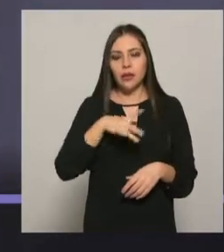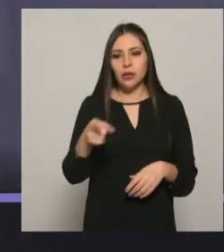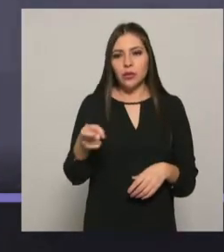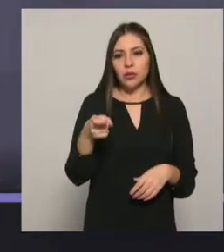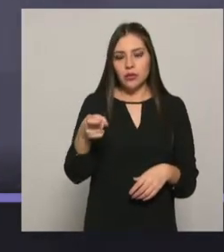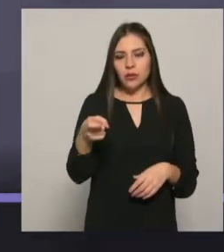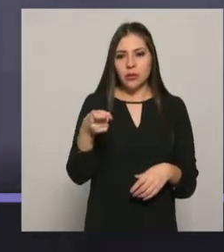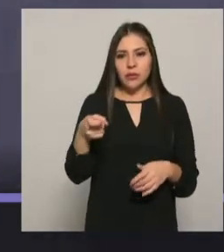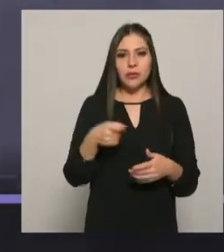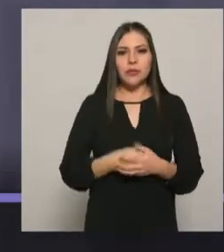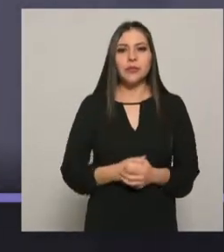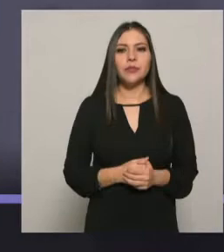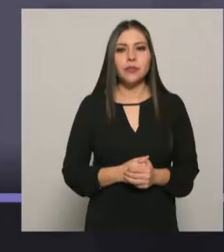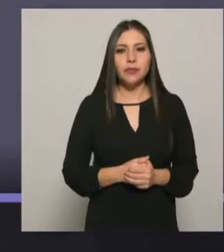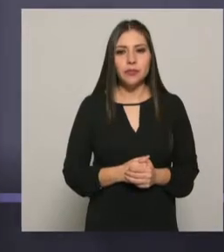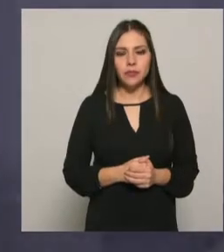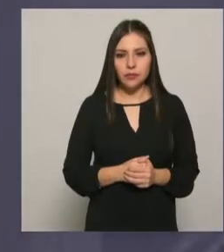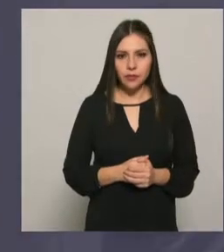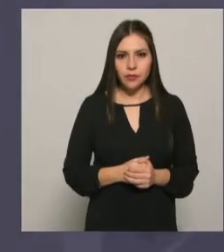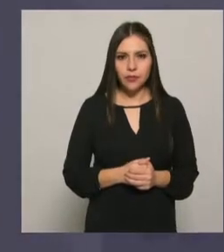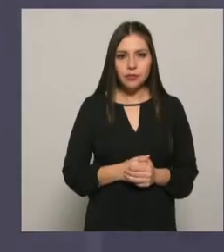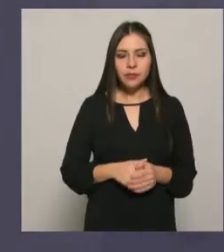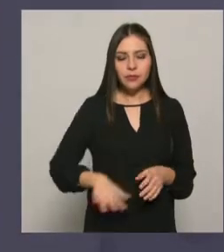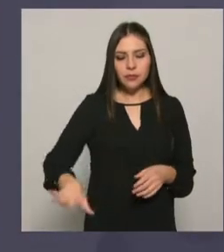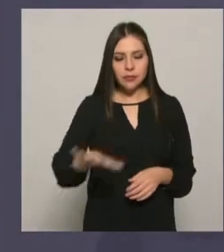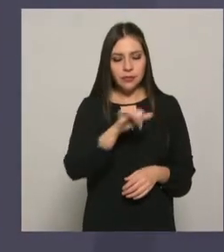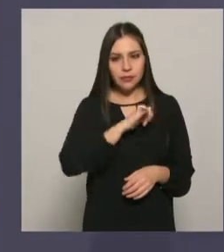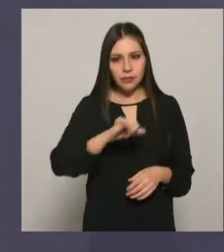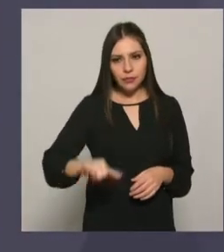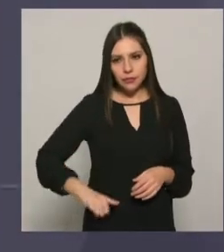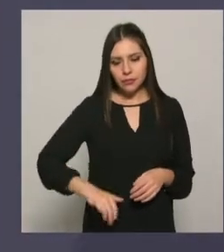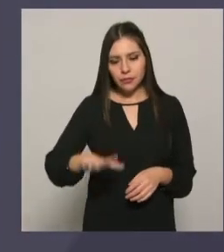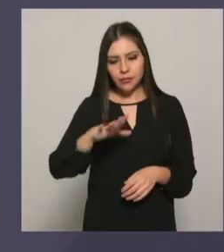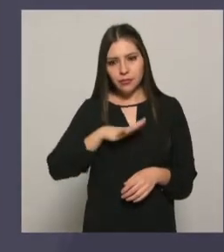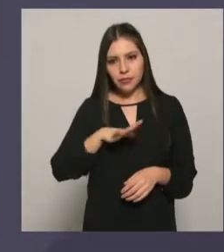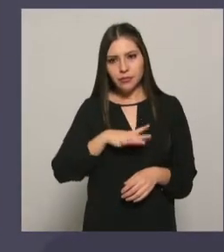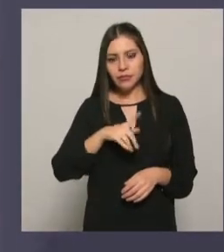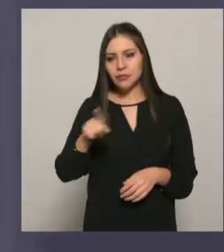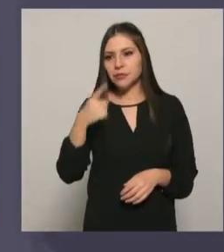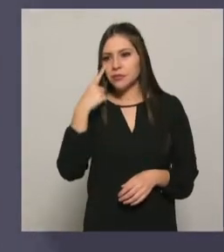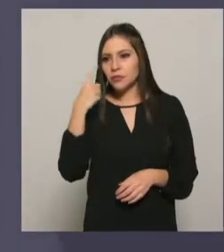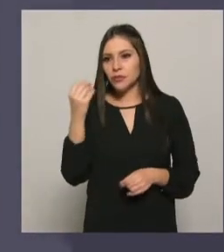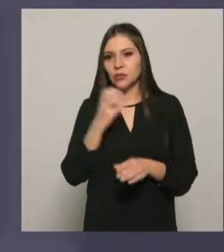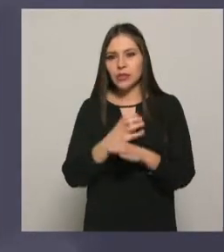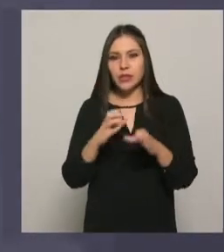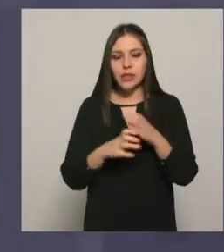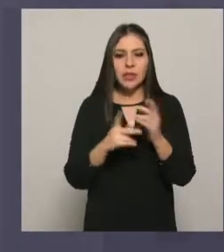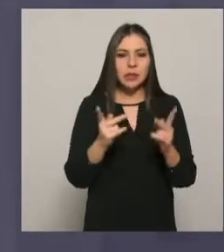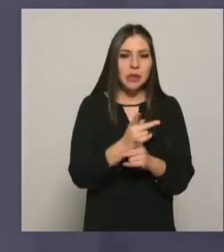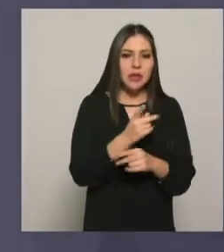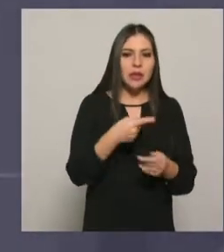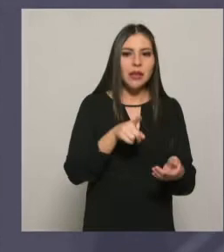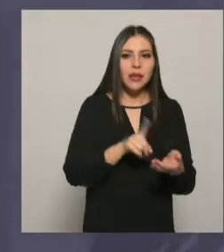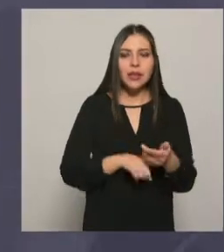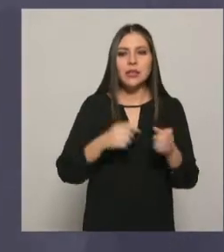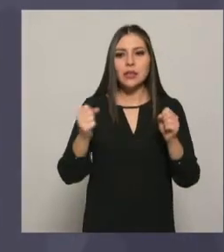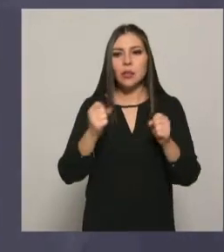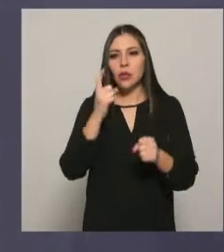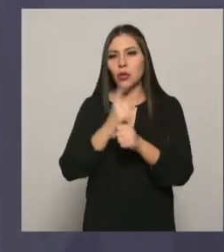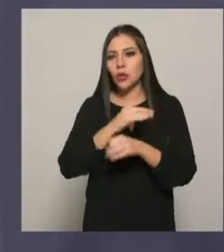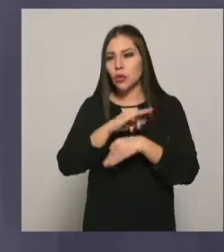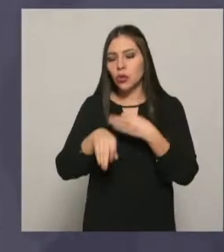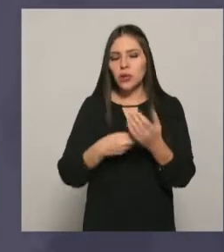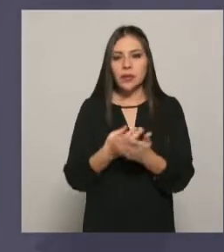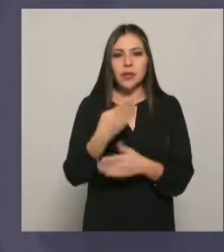y la alcaldía pues pendiente de todo lo que pasa en cuestión de seguridad y de ver que todo se lleve